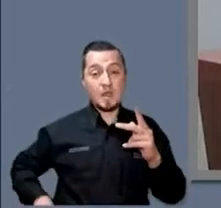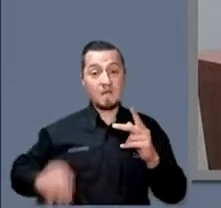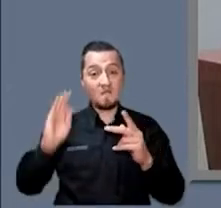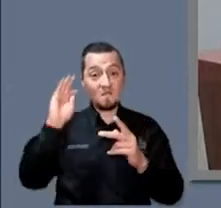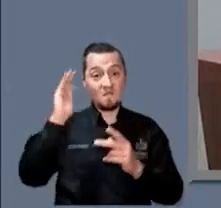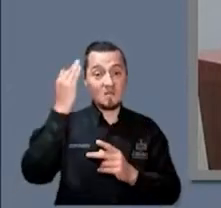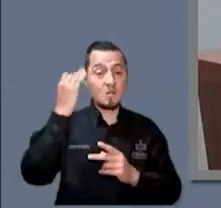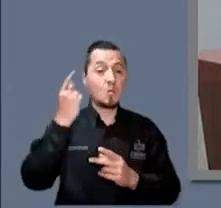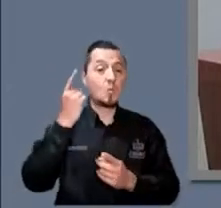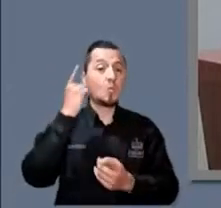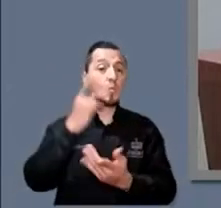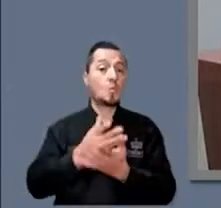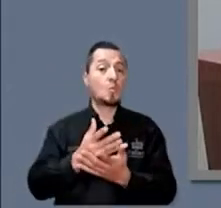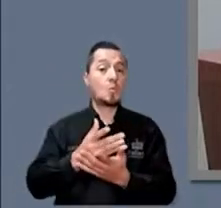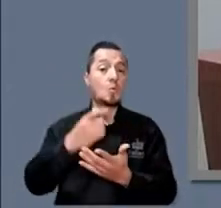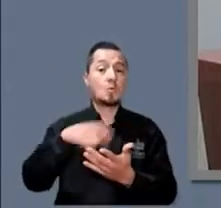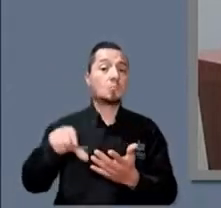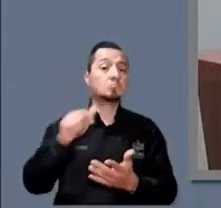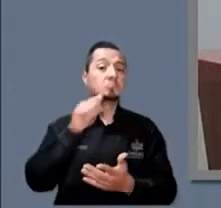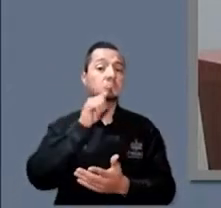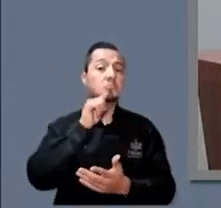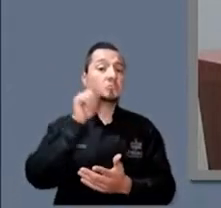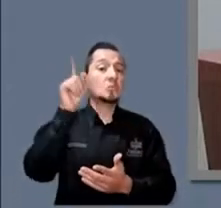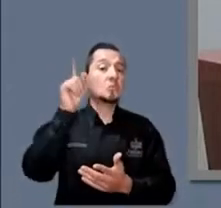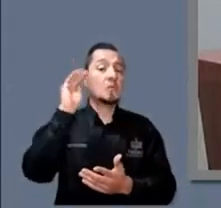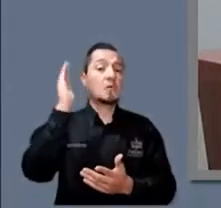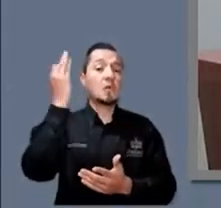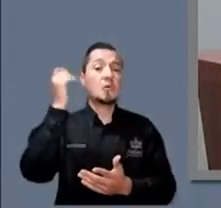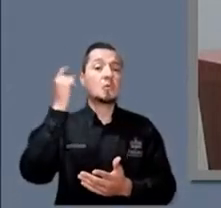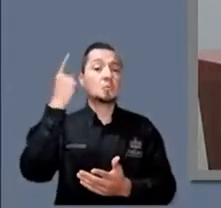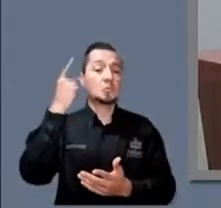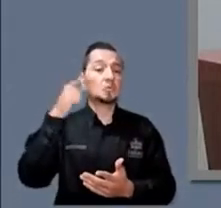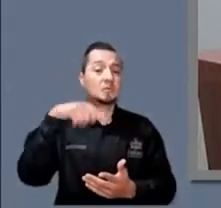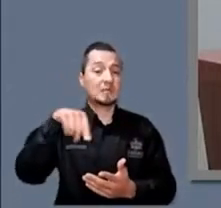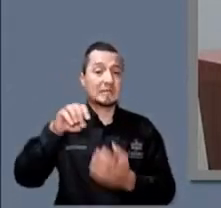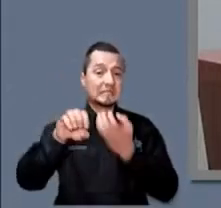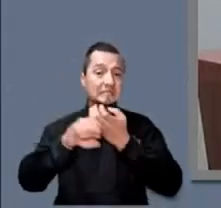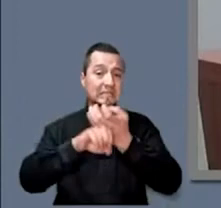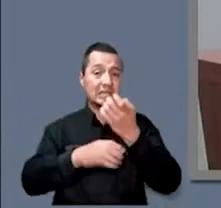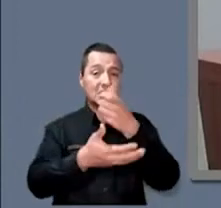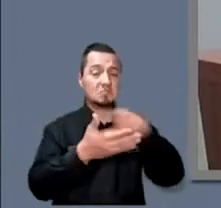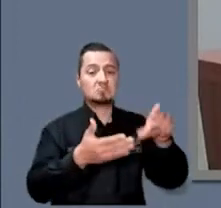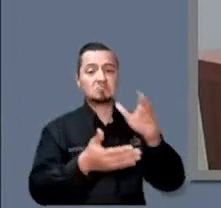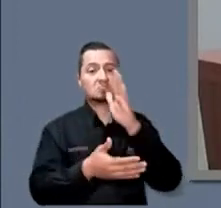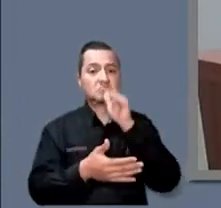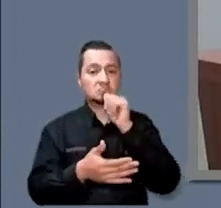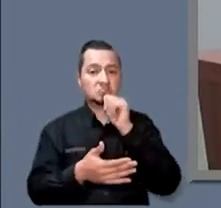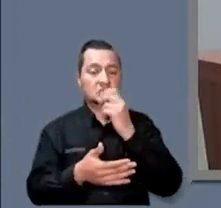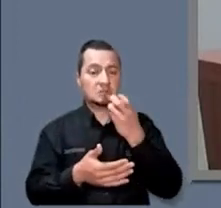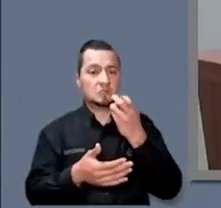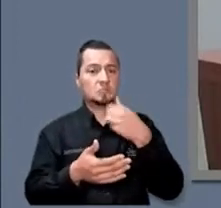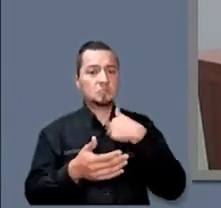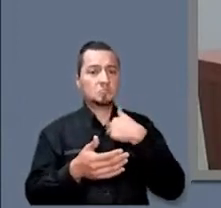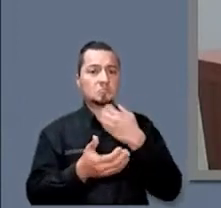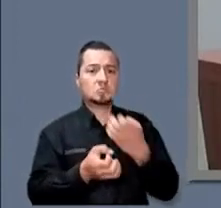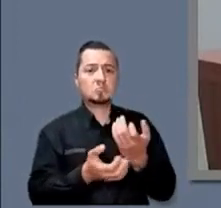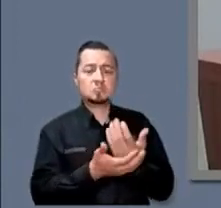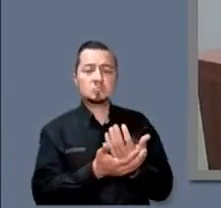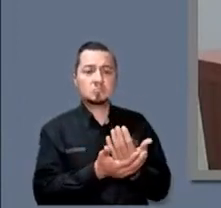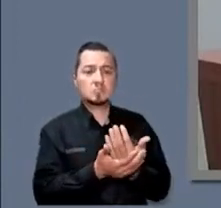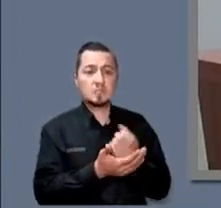avanzado pero si estamos muy al pendiente de en caso de que ese proceso